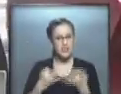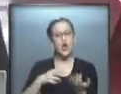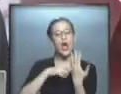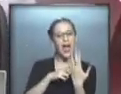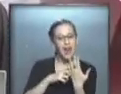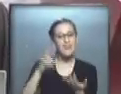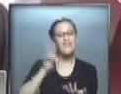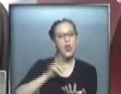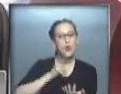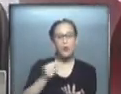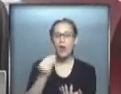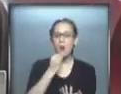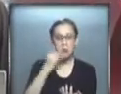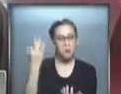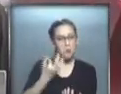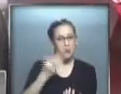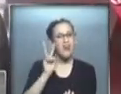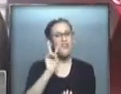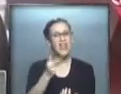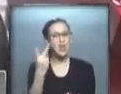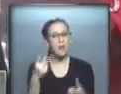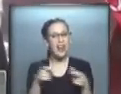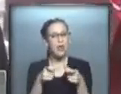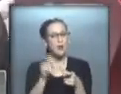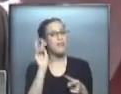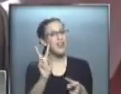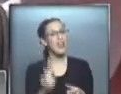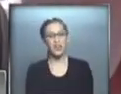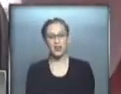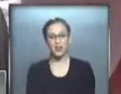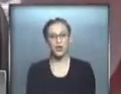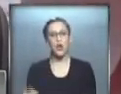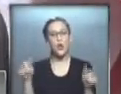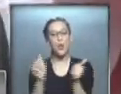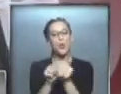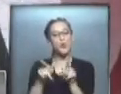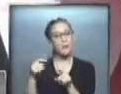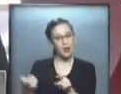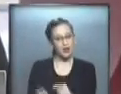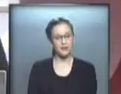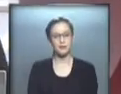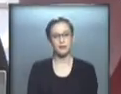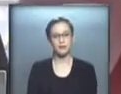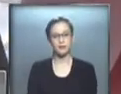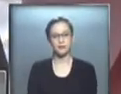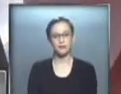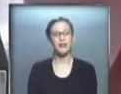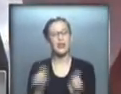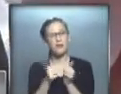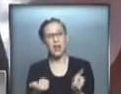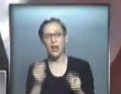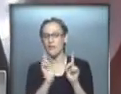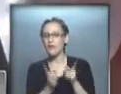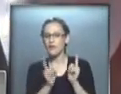vio dos películas y había dos películas de películas con su hermana que está al lado de ella